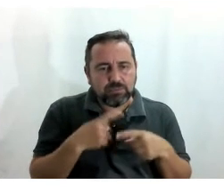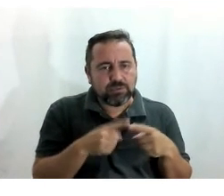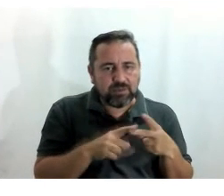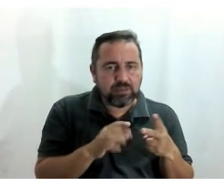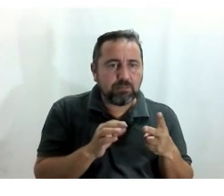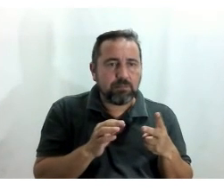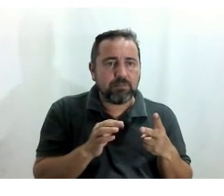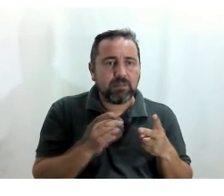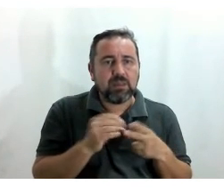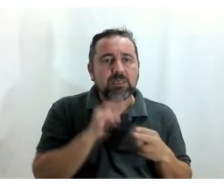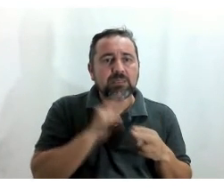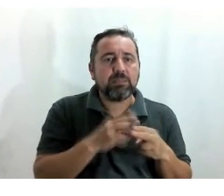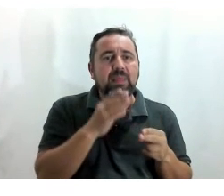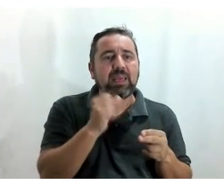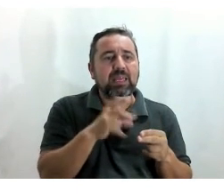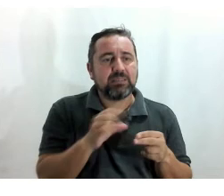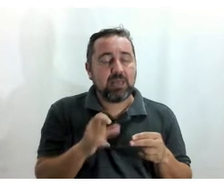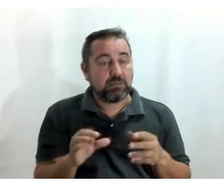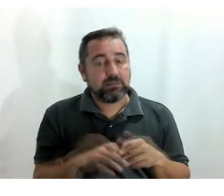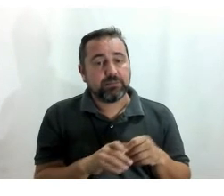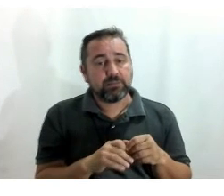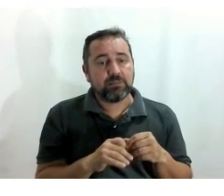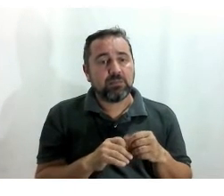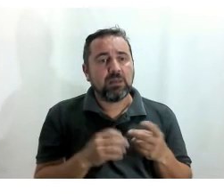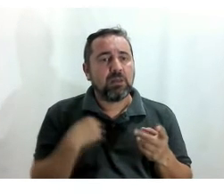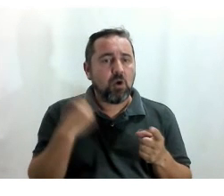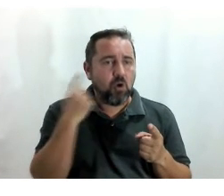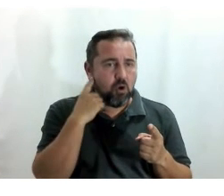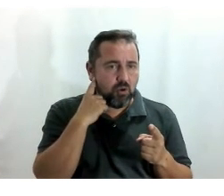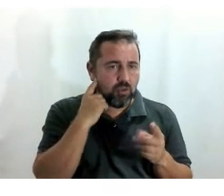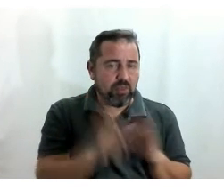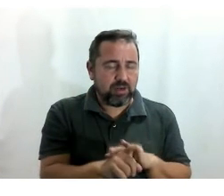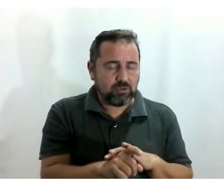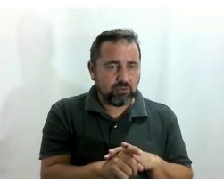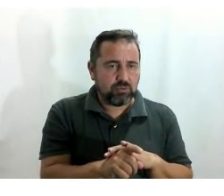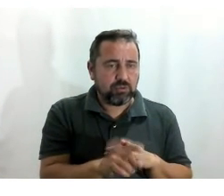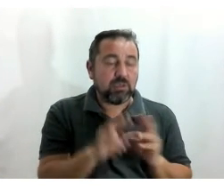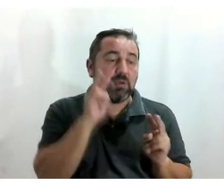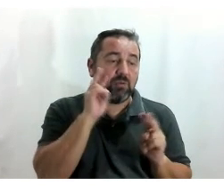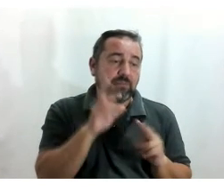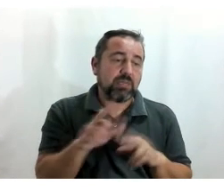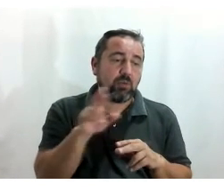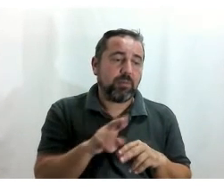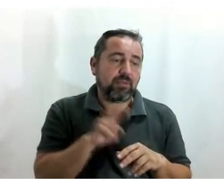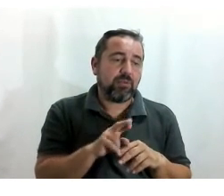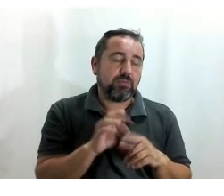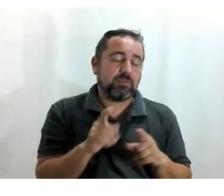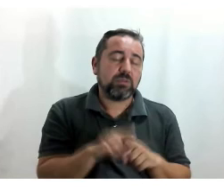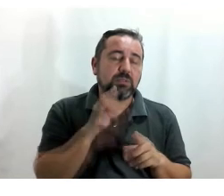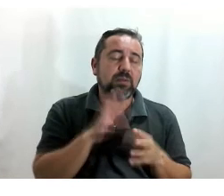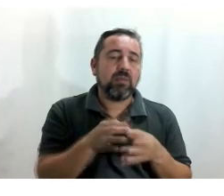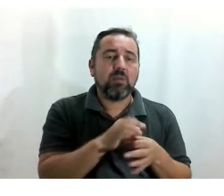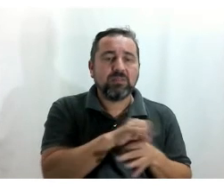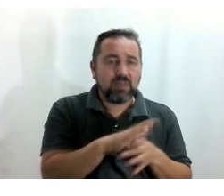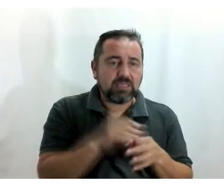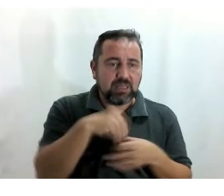la CRISPR-Cas con las guías y todo en el oído del ratón y ver la recuperación tanto en las células ciliadas internas